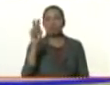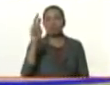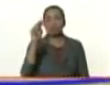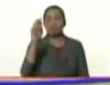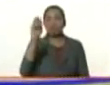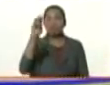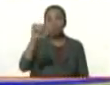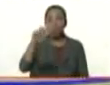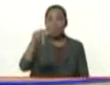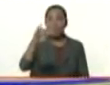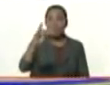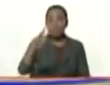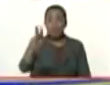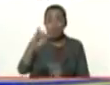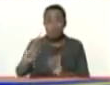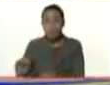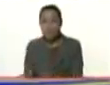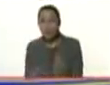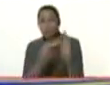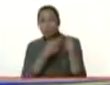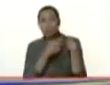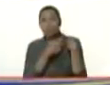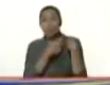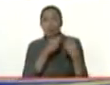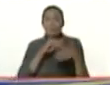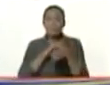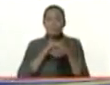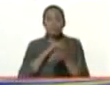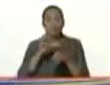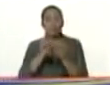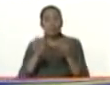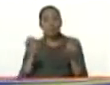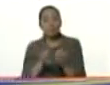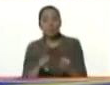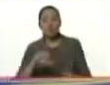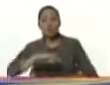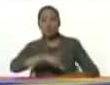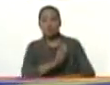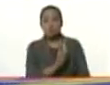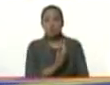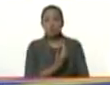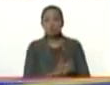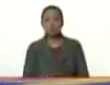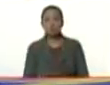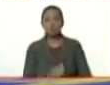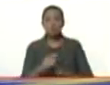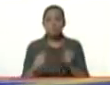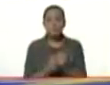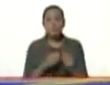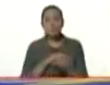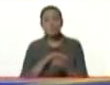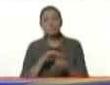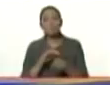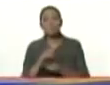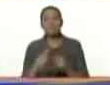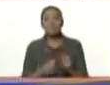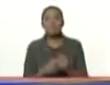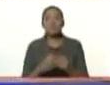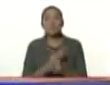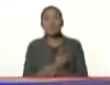lo encargo a usted, ministro de Educación y vicepresidente del